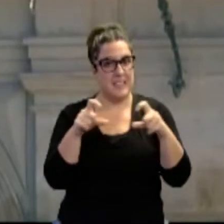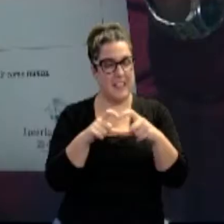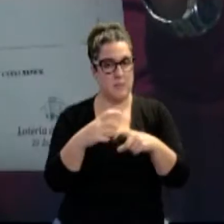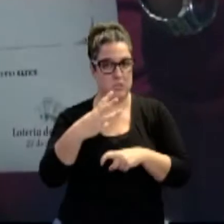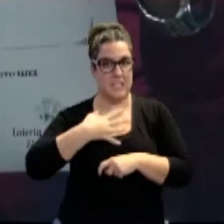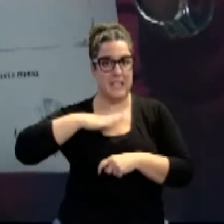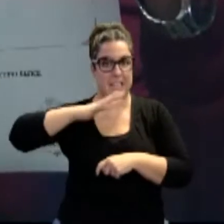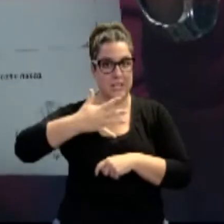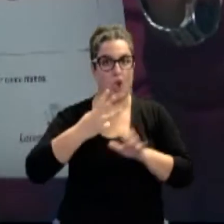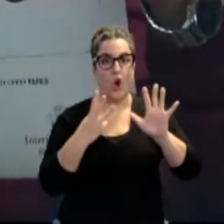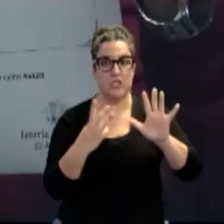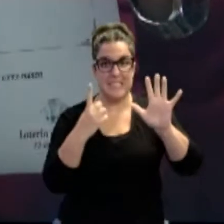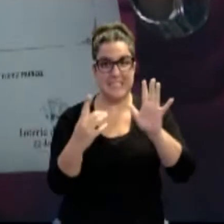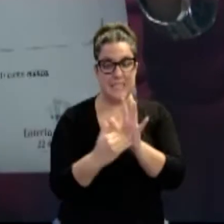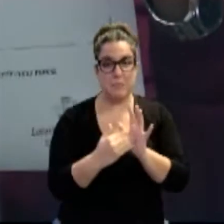número